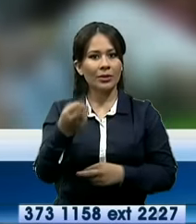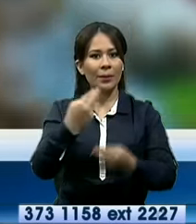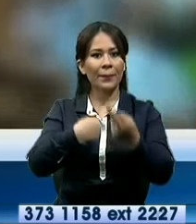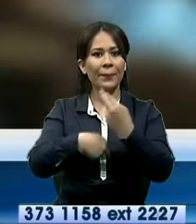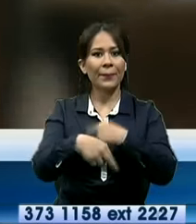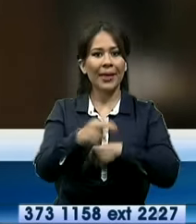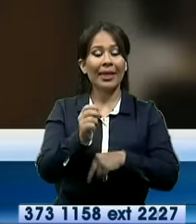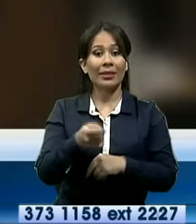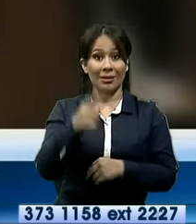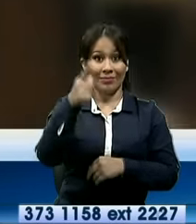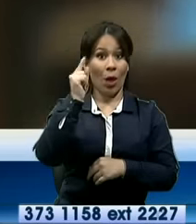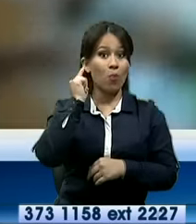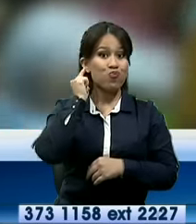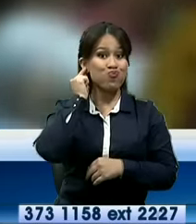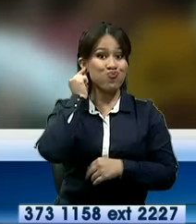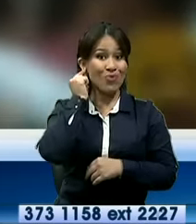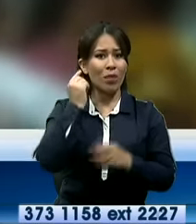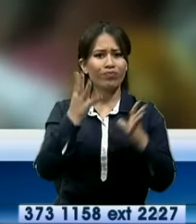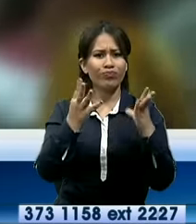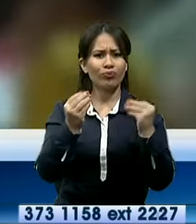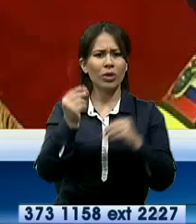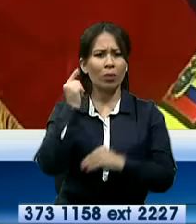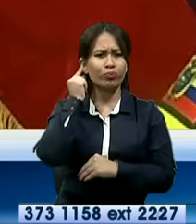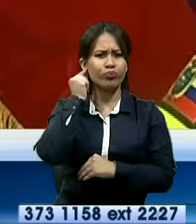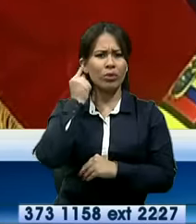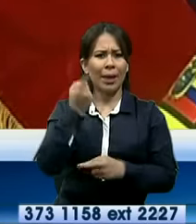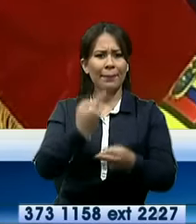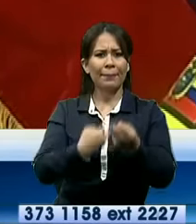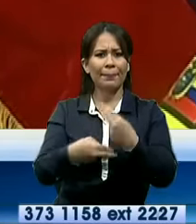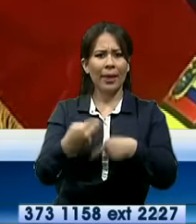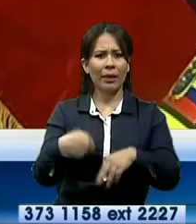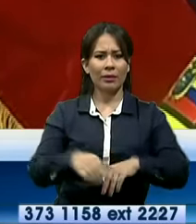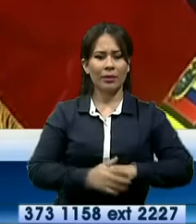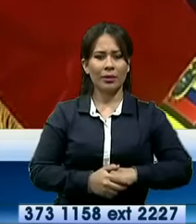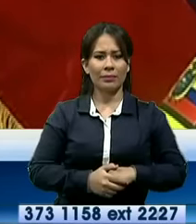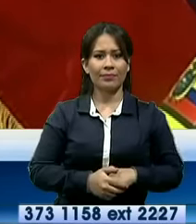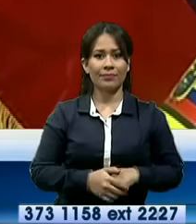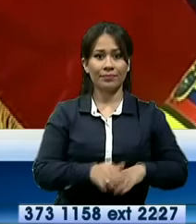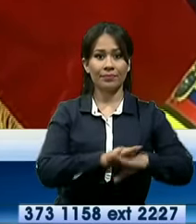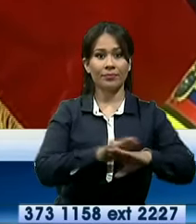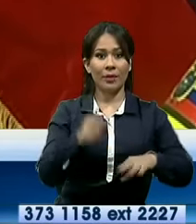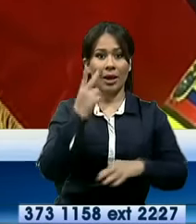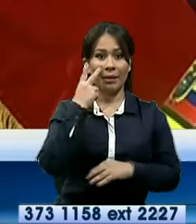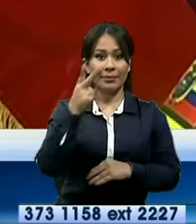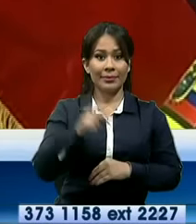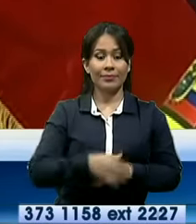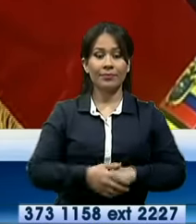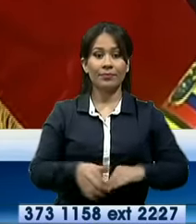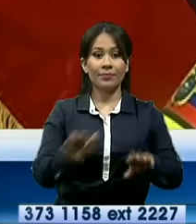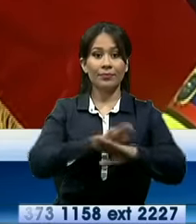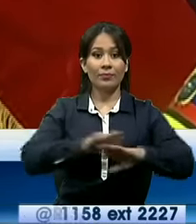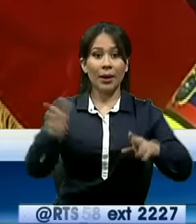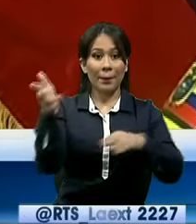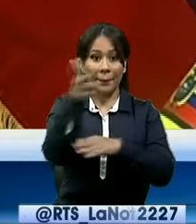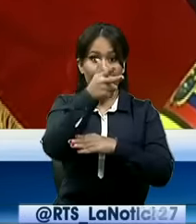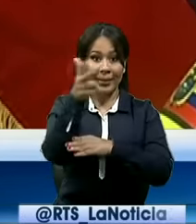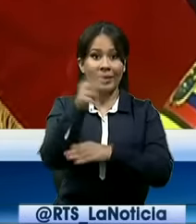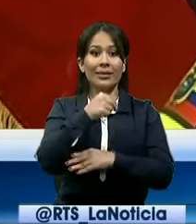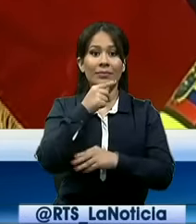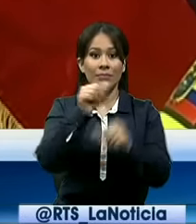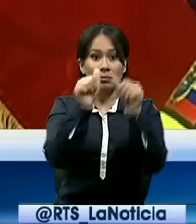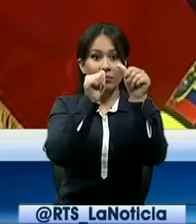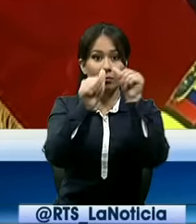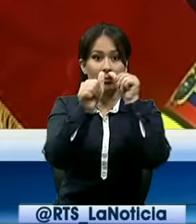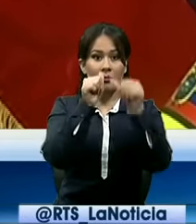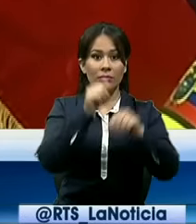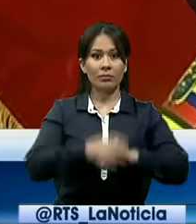son mujeres las que se dedican a este ilícito. Puede visualizar en las imágenes, en los videos, a los consumidores